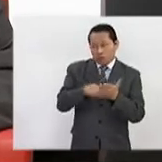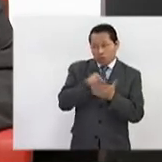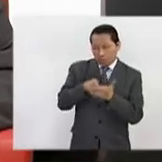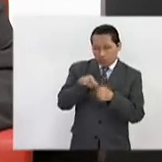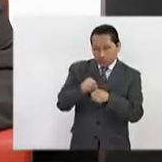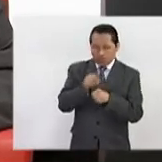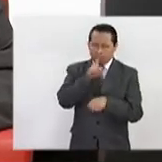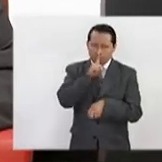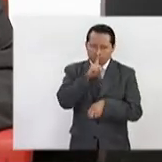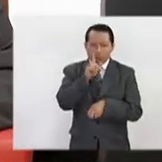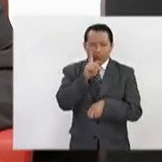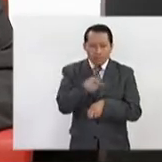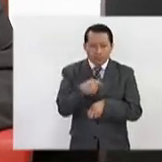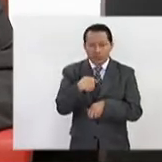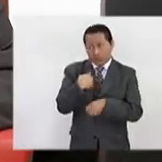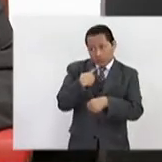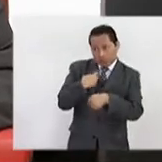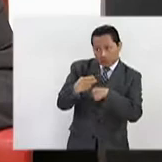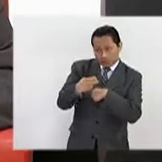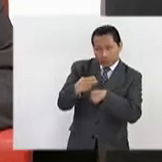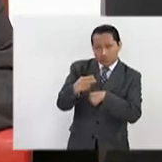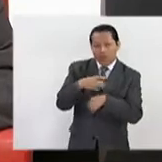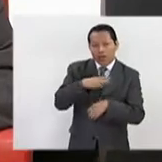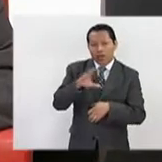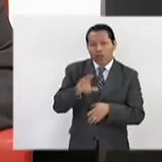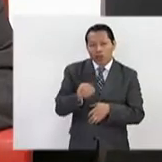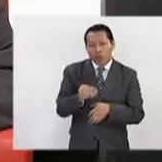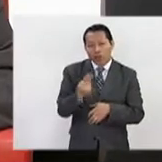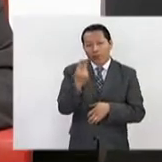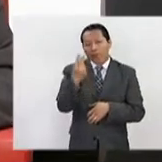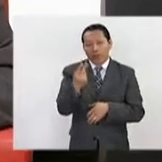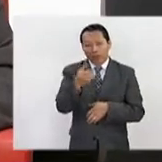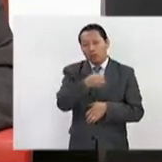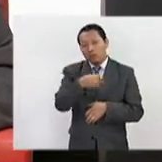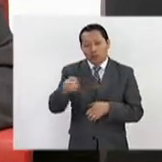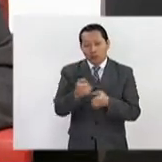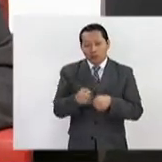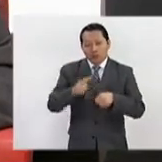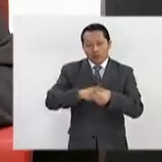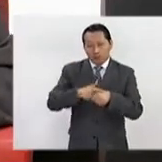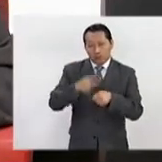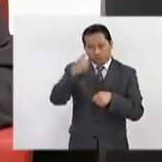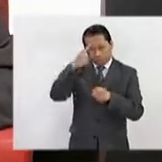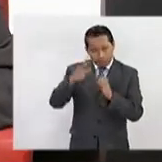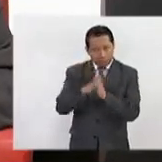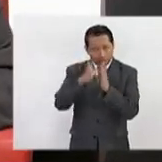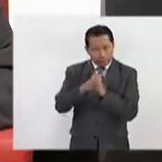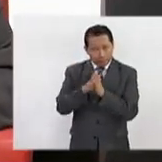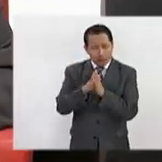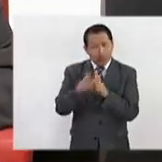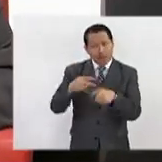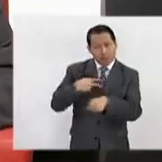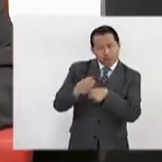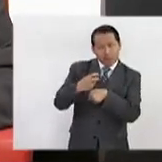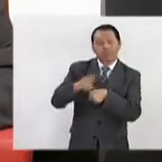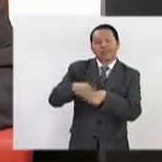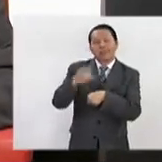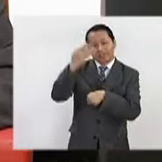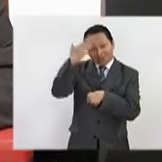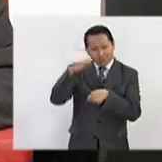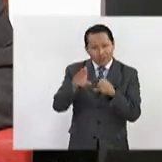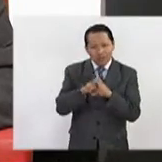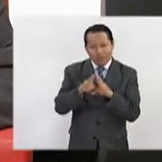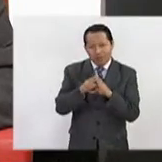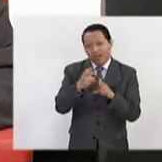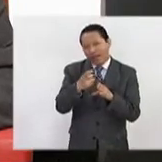creo que no es así. Yo no hubiera aceptado la invitación que me hicieron 92 organizaciones sociales para participar en el proceso si no supiera que no hay un